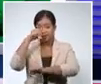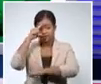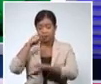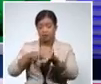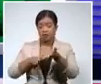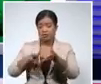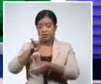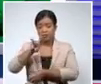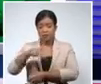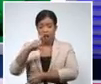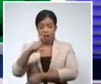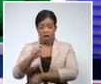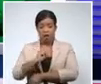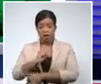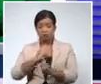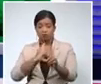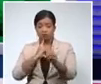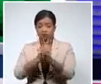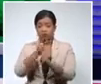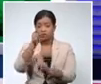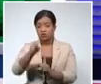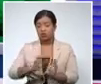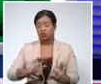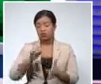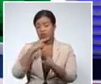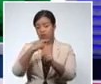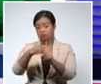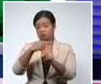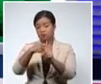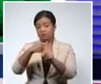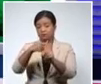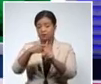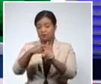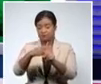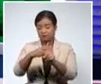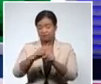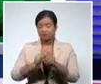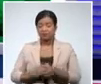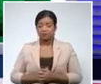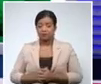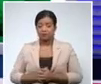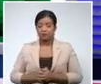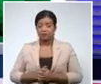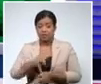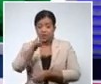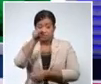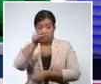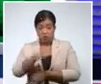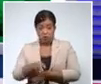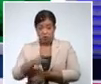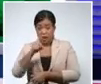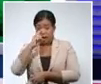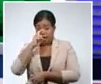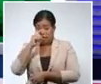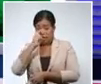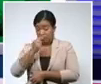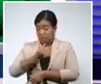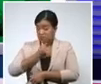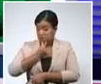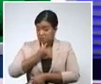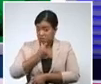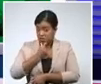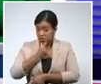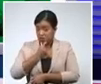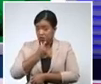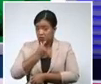de un caso positivo ya diagnosticado, que realmente este paciente, a pesar de la edad avanzada, sin embargo lo